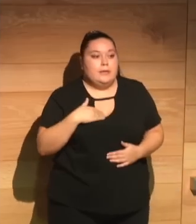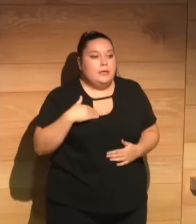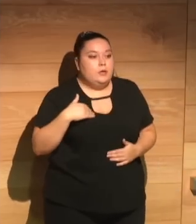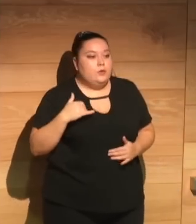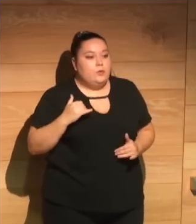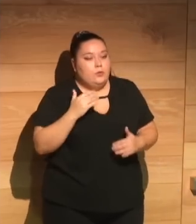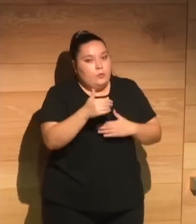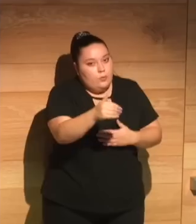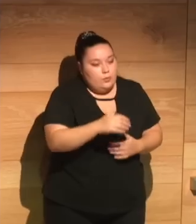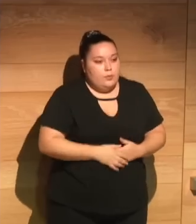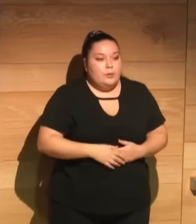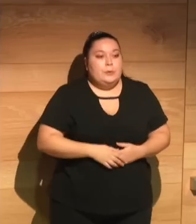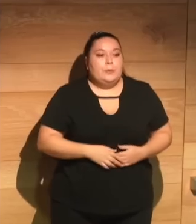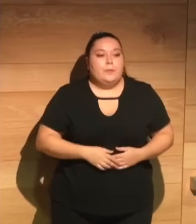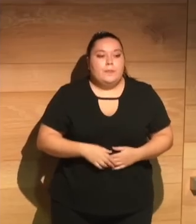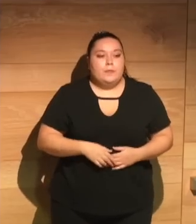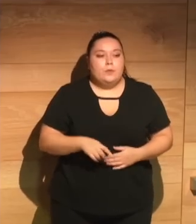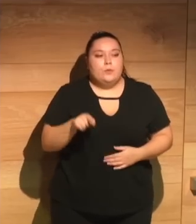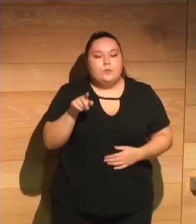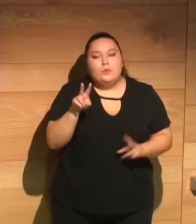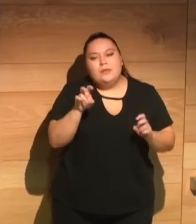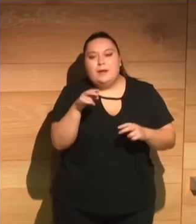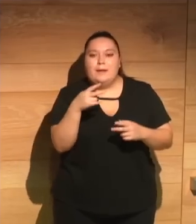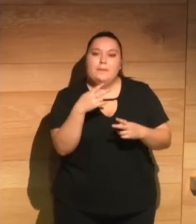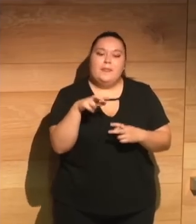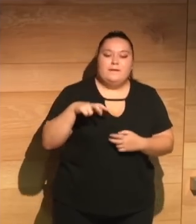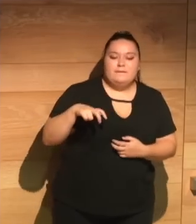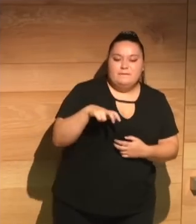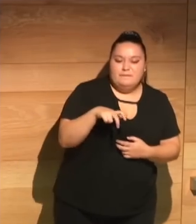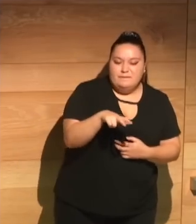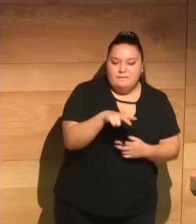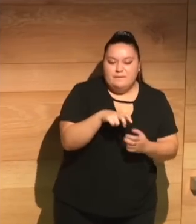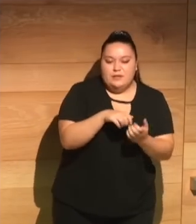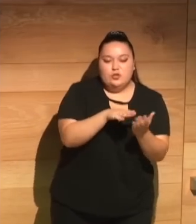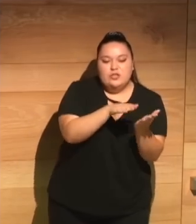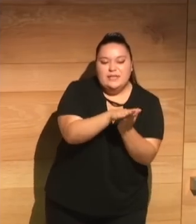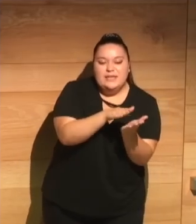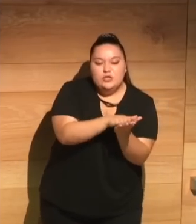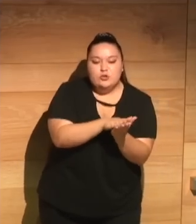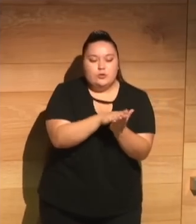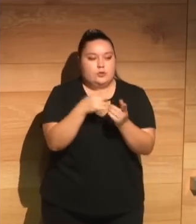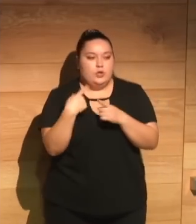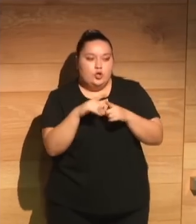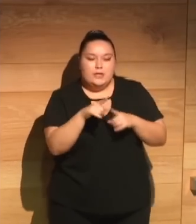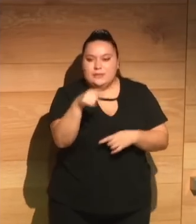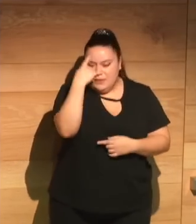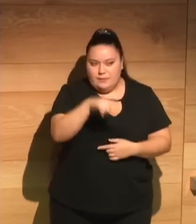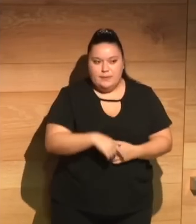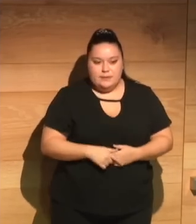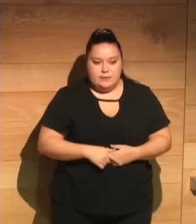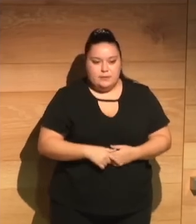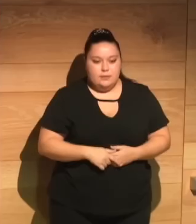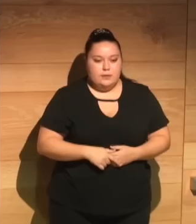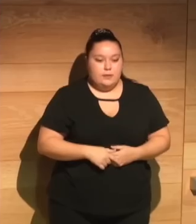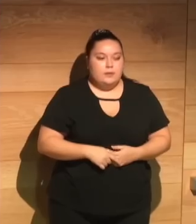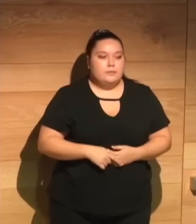fuera posible. Javi, ¿tú qué sabes de bichos y cosas y huesos? ¿Altamira cuándo sería? ¿Altamira para cuándo? ¿Por bueno, dónde te